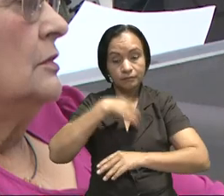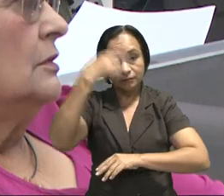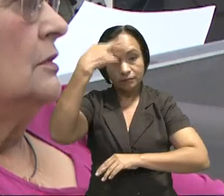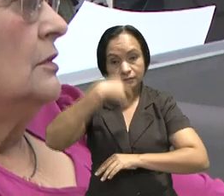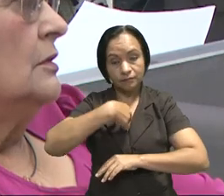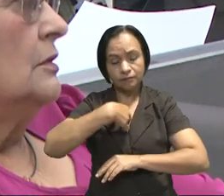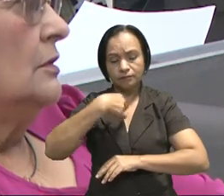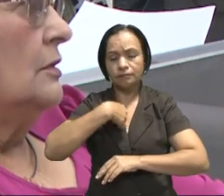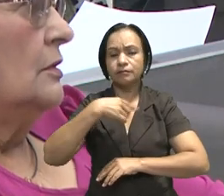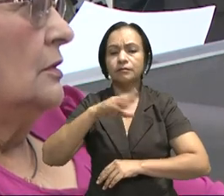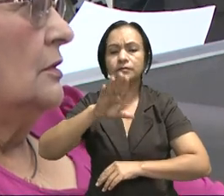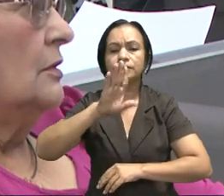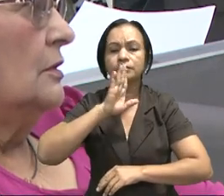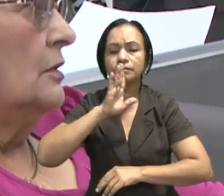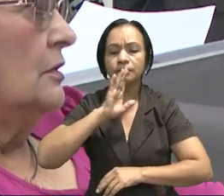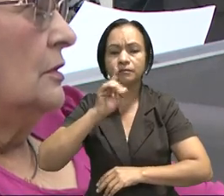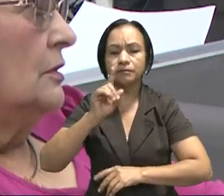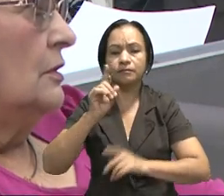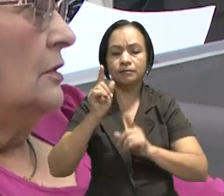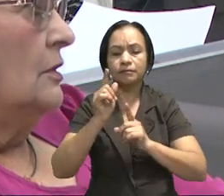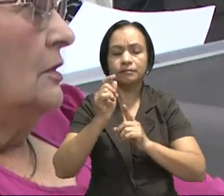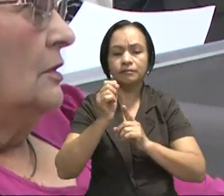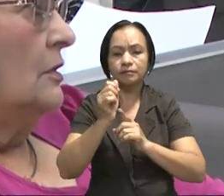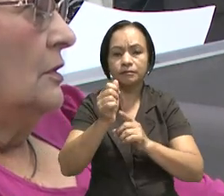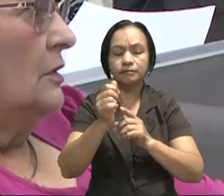salir al frente de